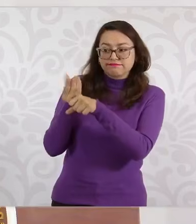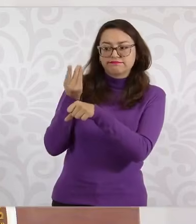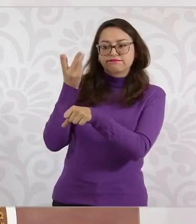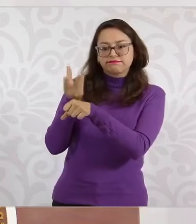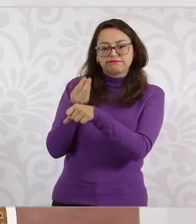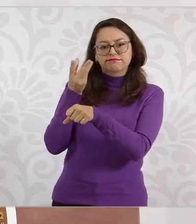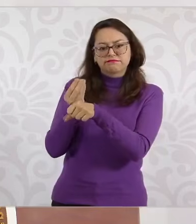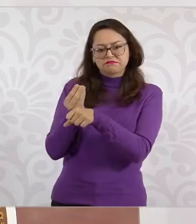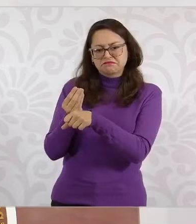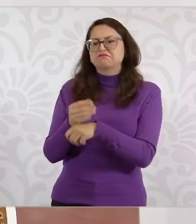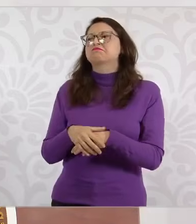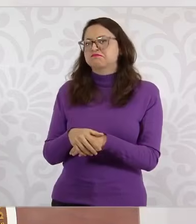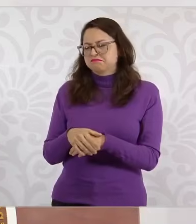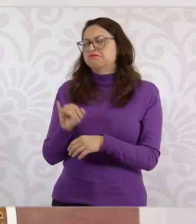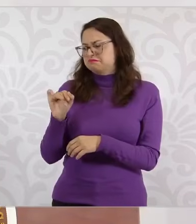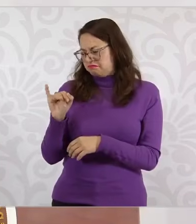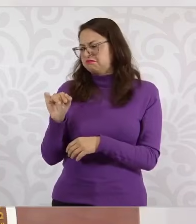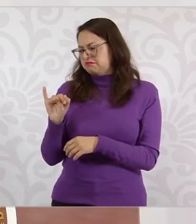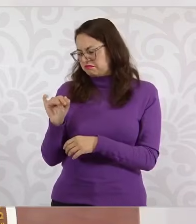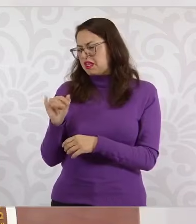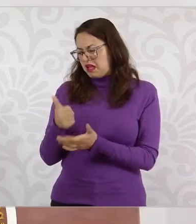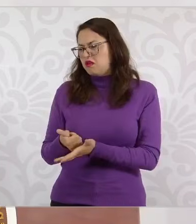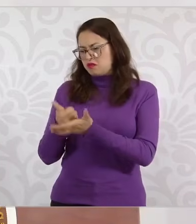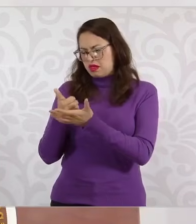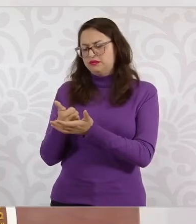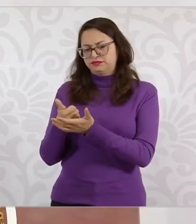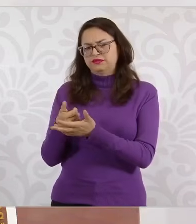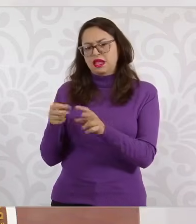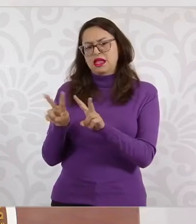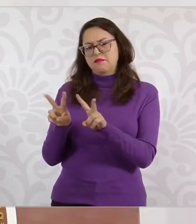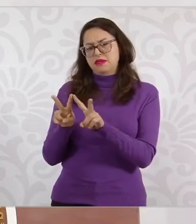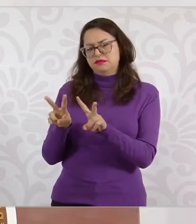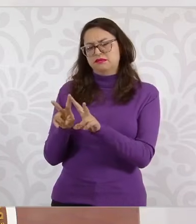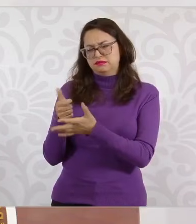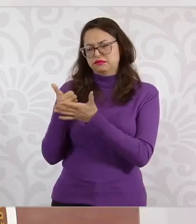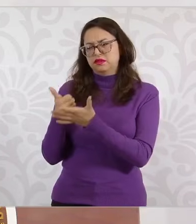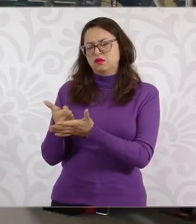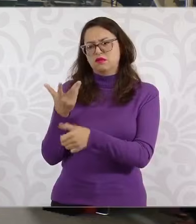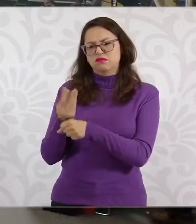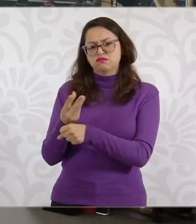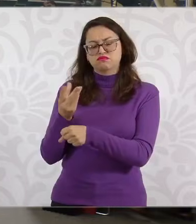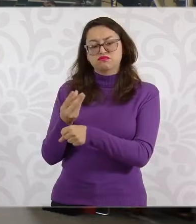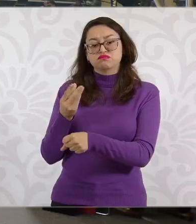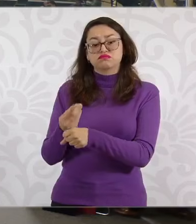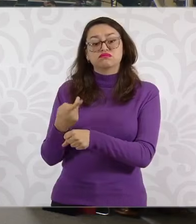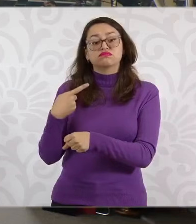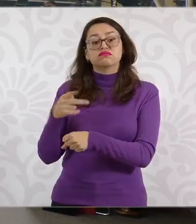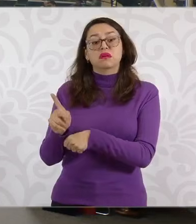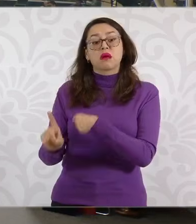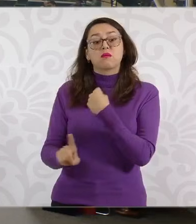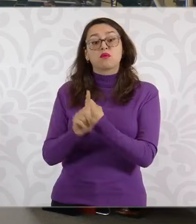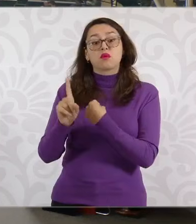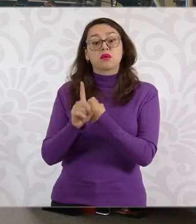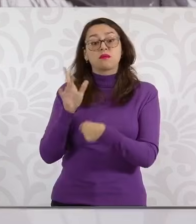Entonces se decidió que se rehabilitara a través del INVI, del Instituto de Vivienda. Tuvimos problemas en aquella época